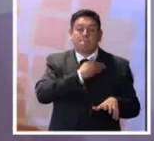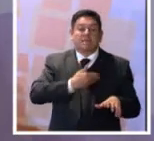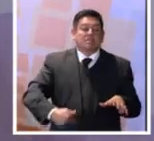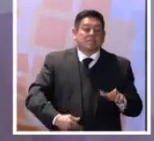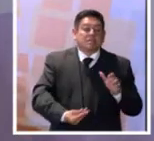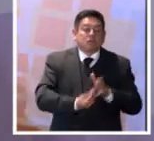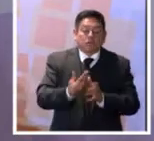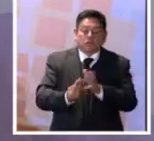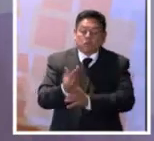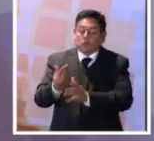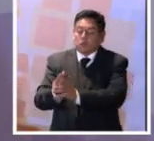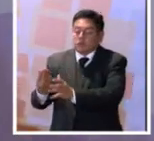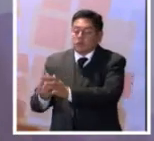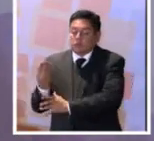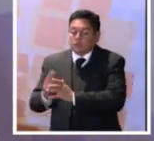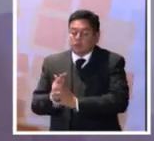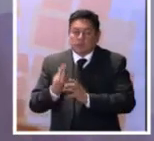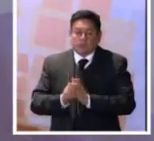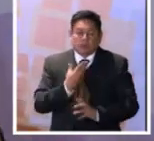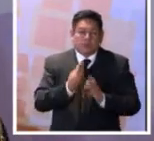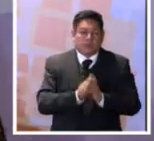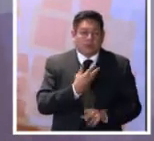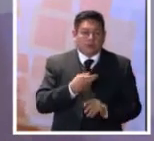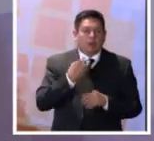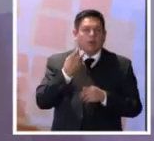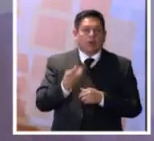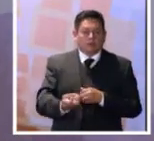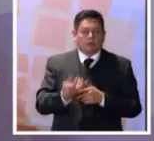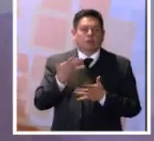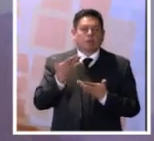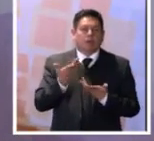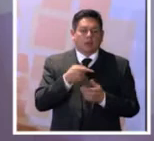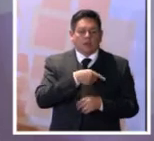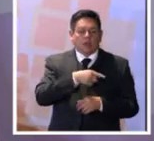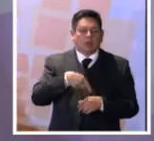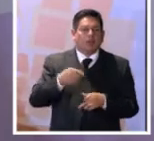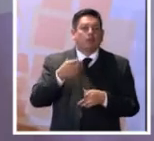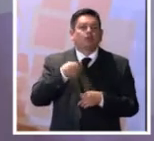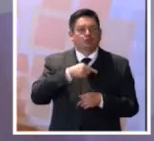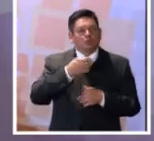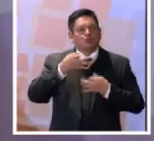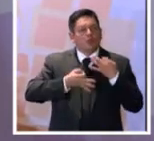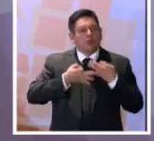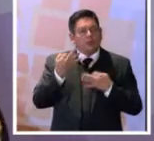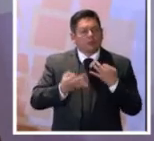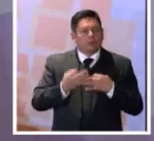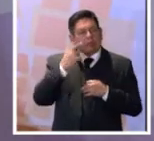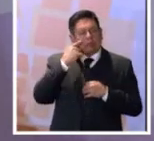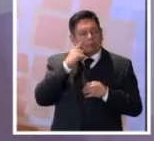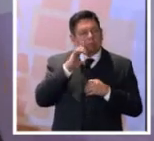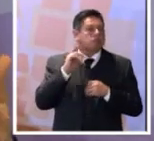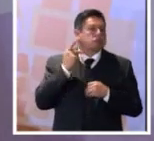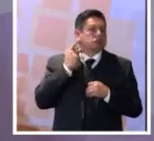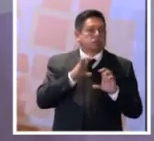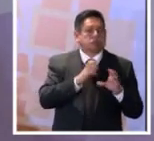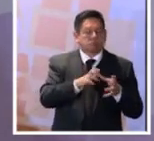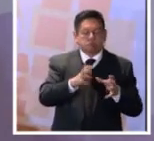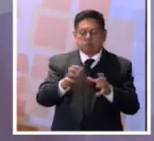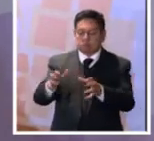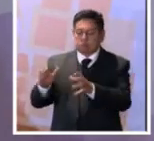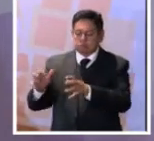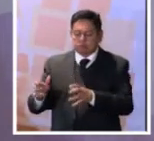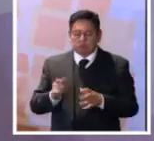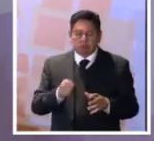y este sistema electoral que regula esa temática es por partidos políticos. Y un tema que se planteó en su